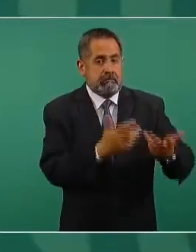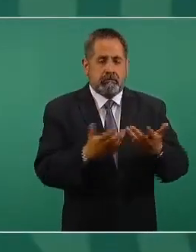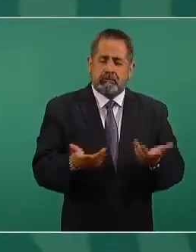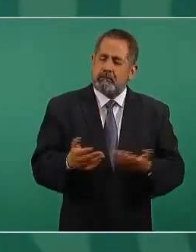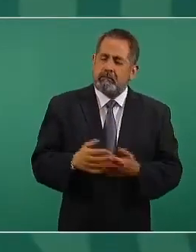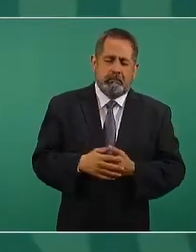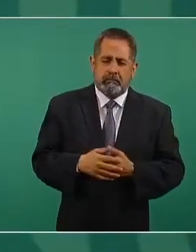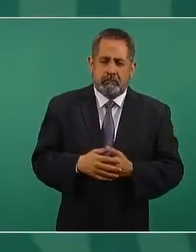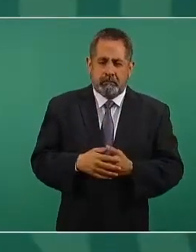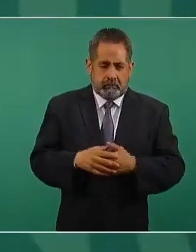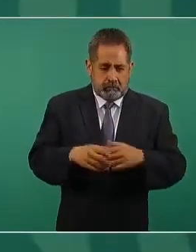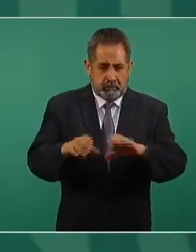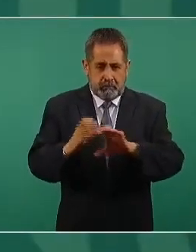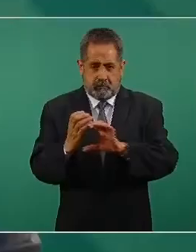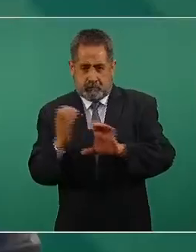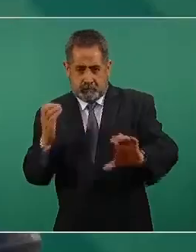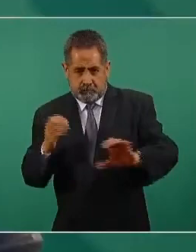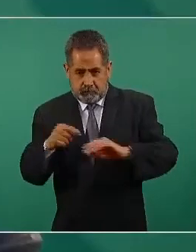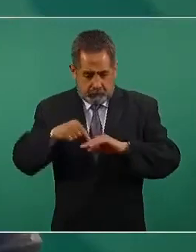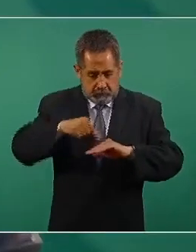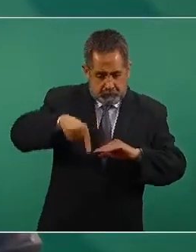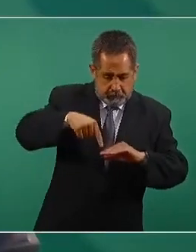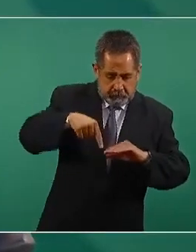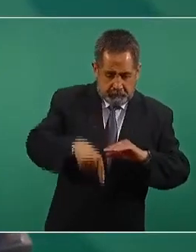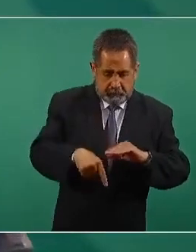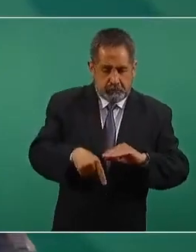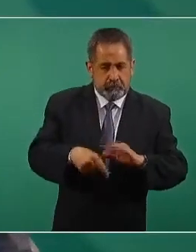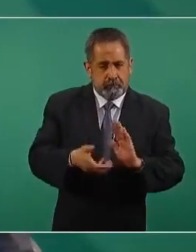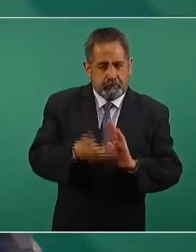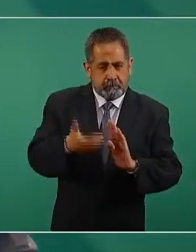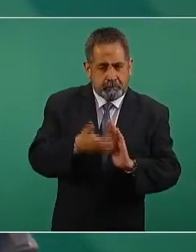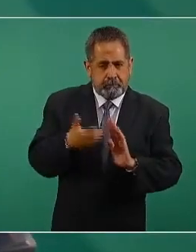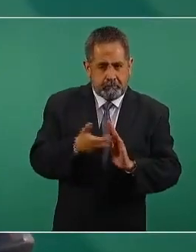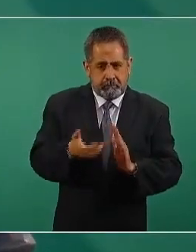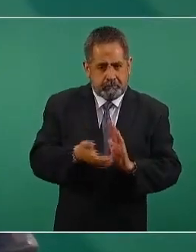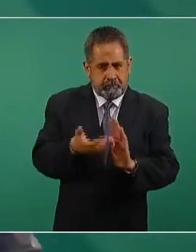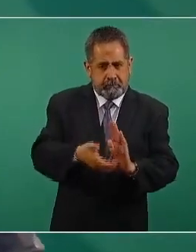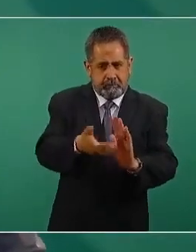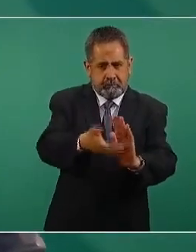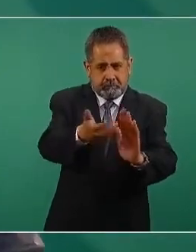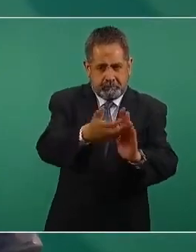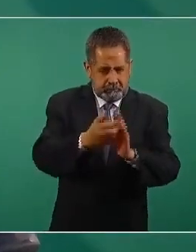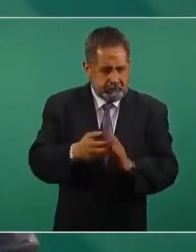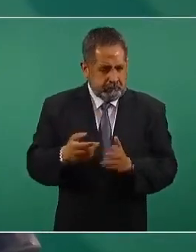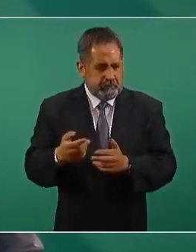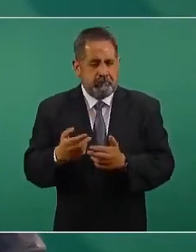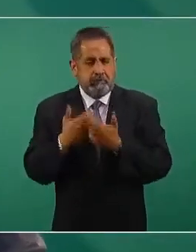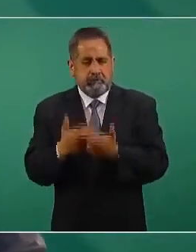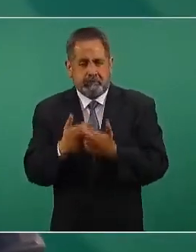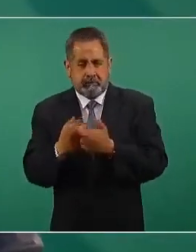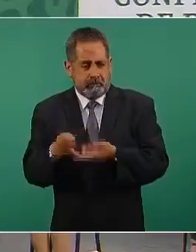Abrían un ducto, hacían una zanja, una especie de alberca,